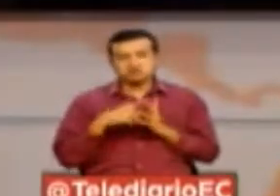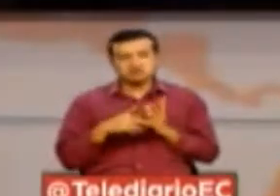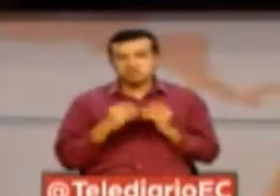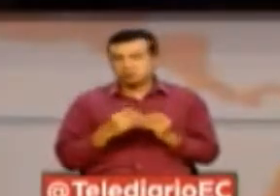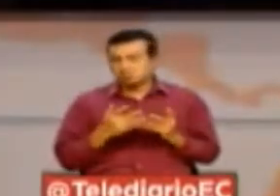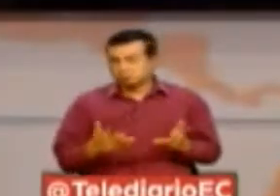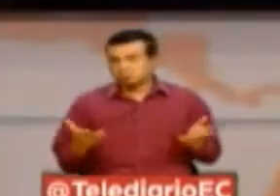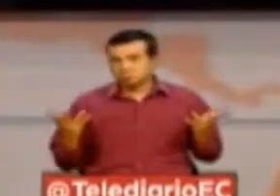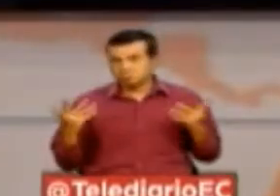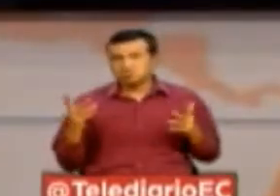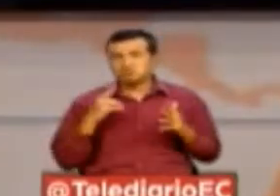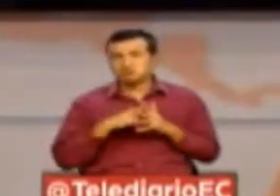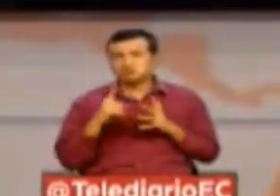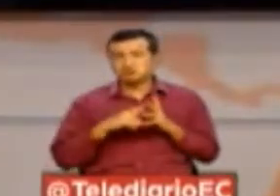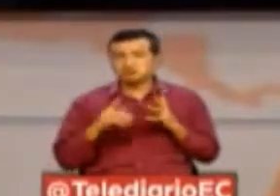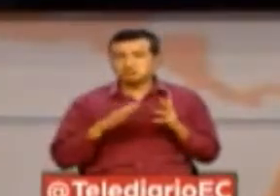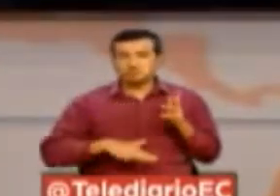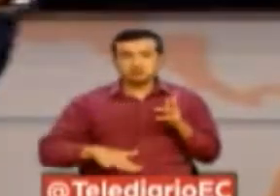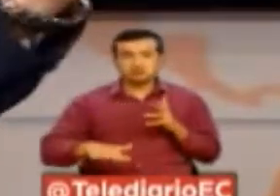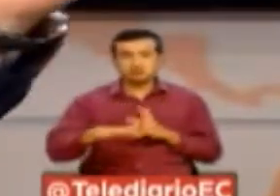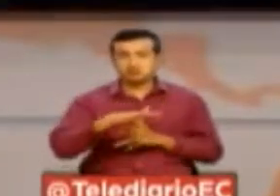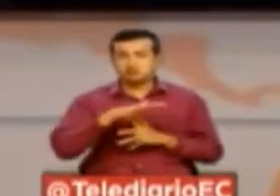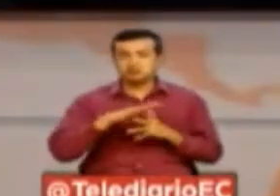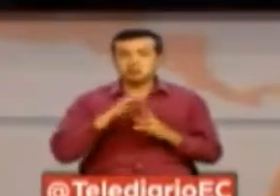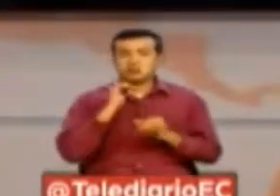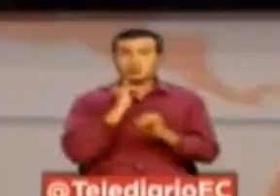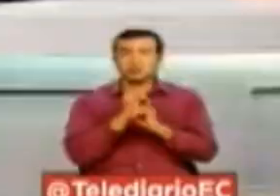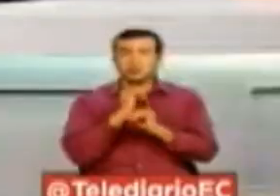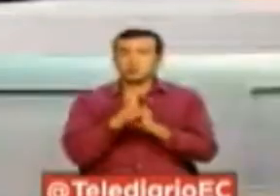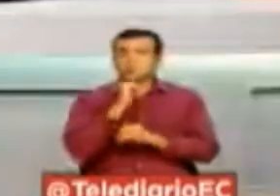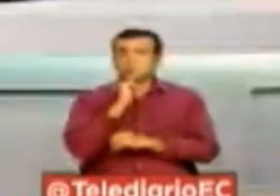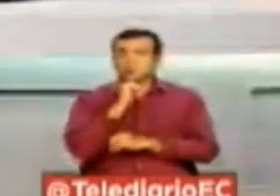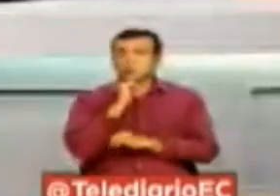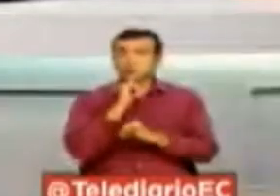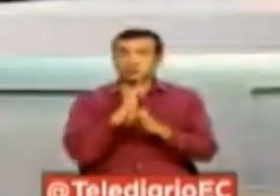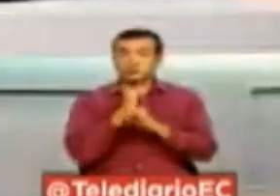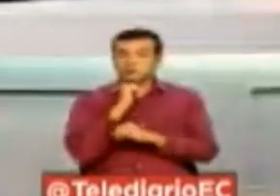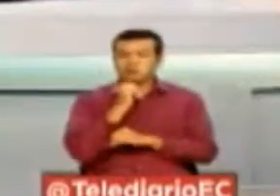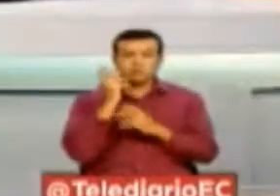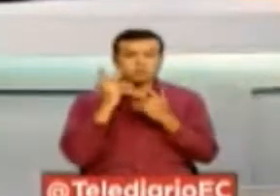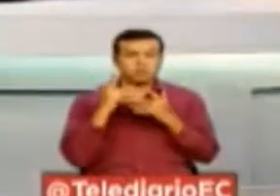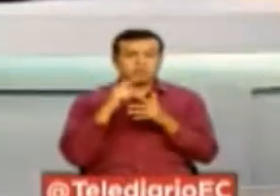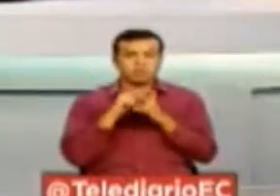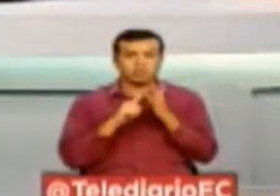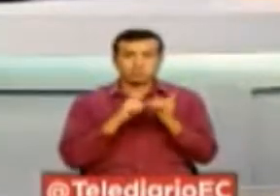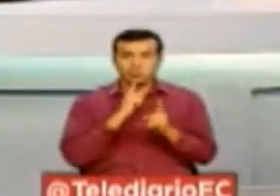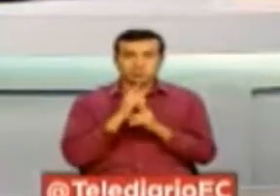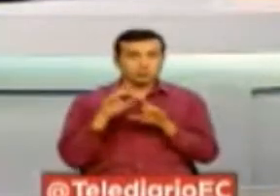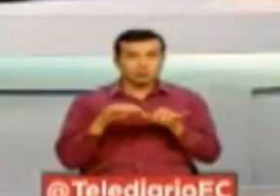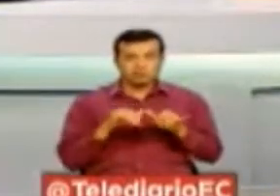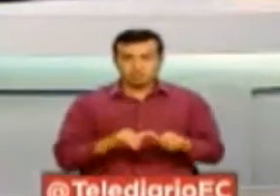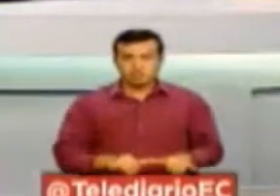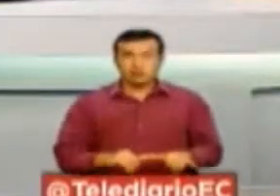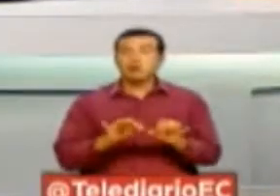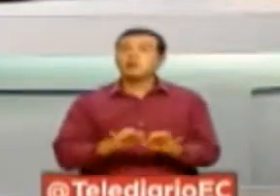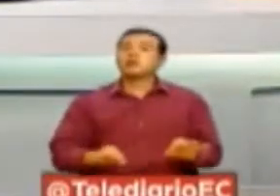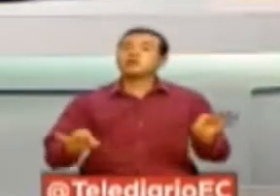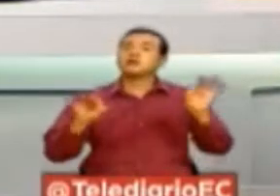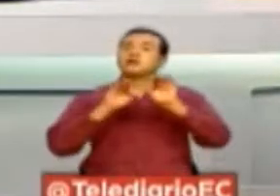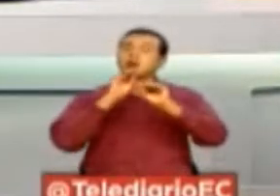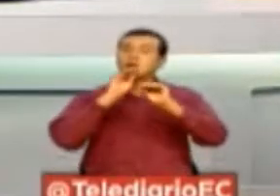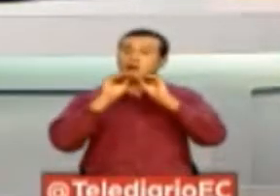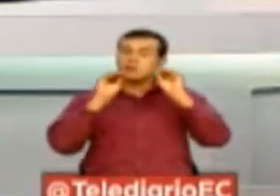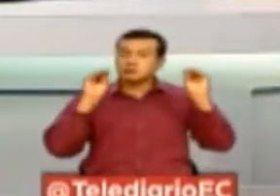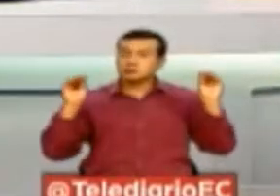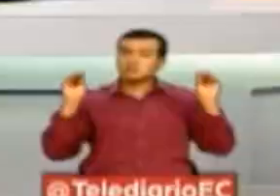de diferentes institucional general sanz yo para cualquiera si es entonces actividades lo importante mencionar es